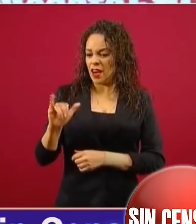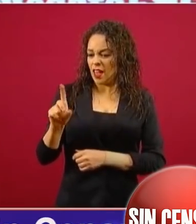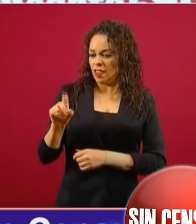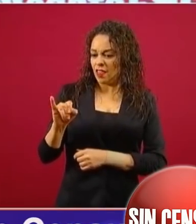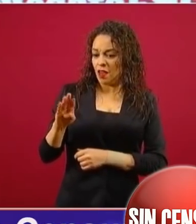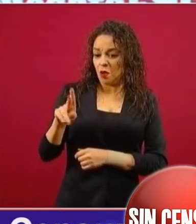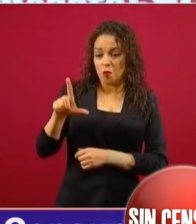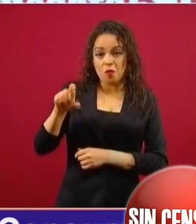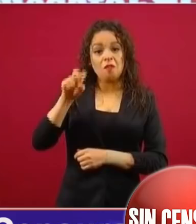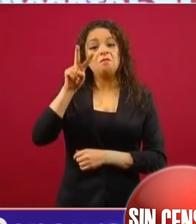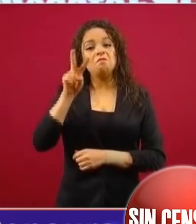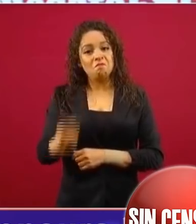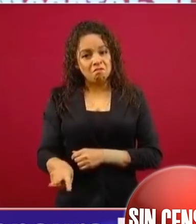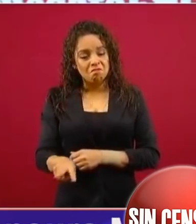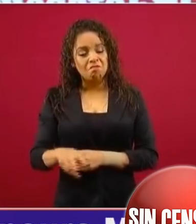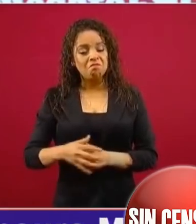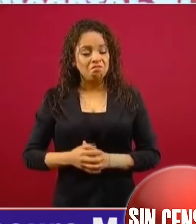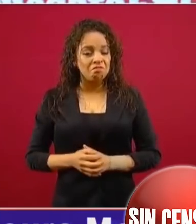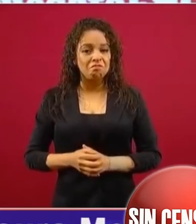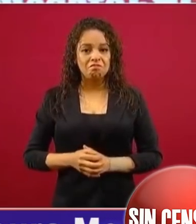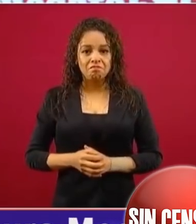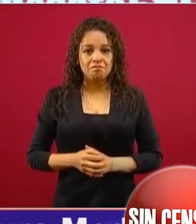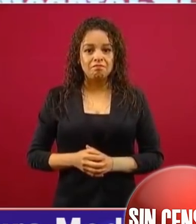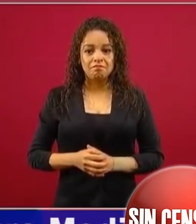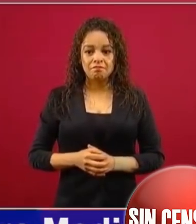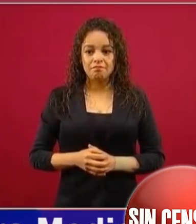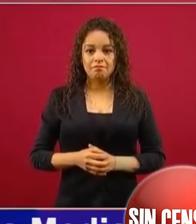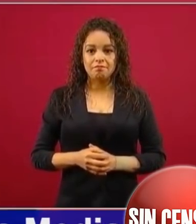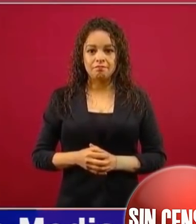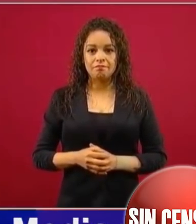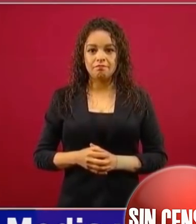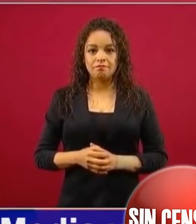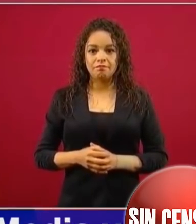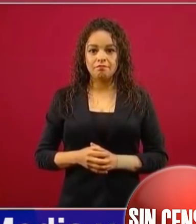Es una tras otra,